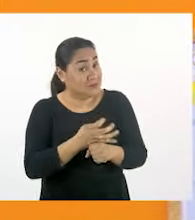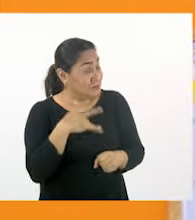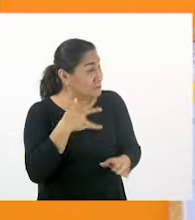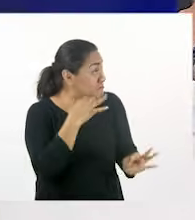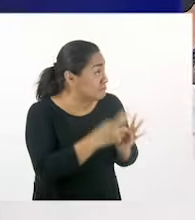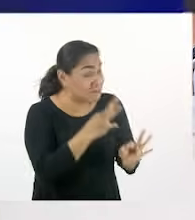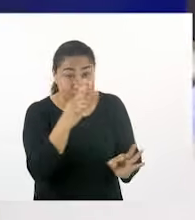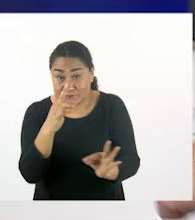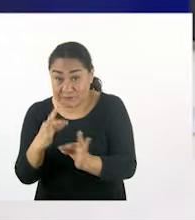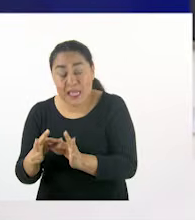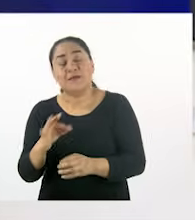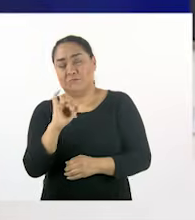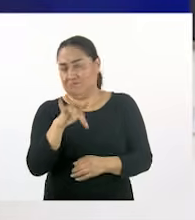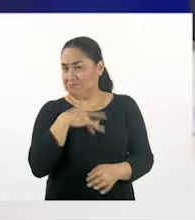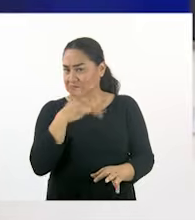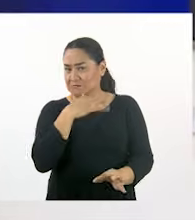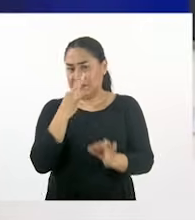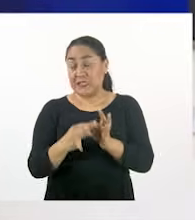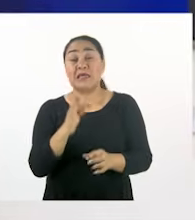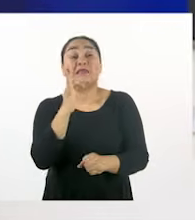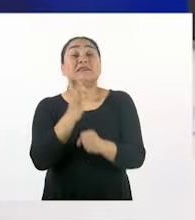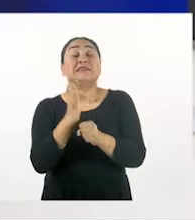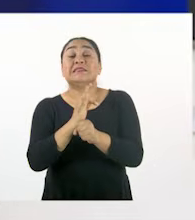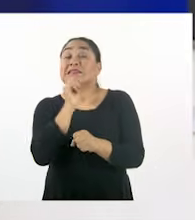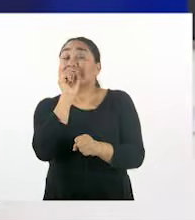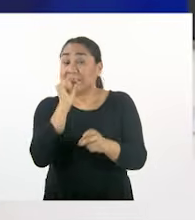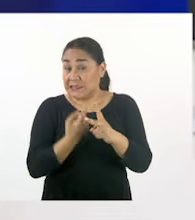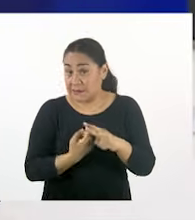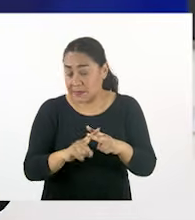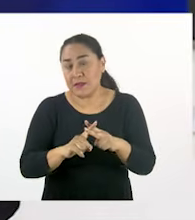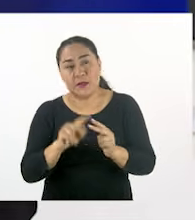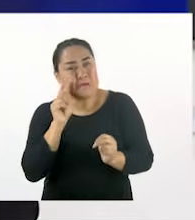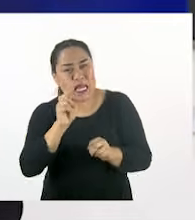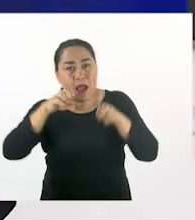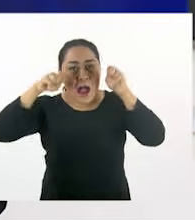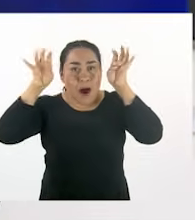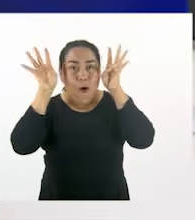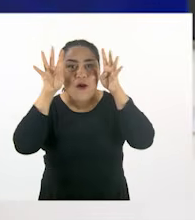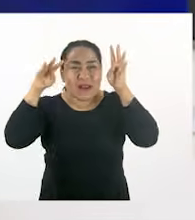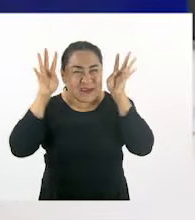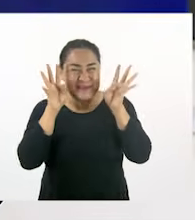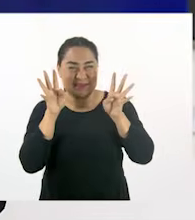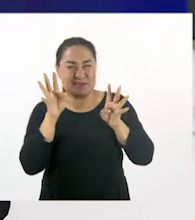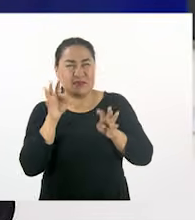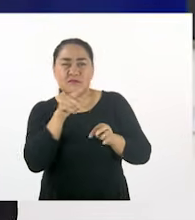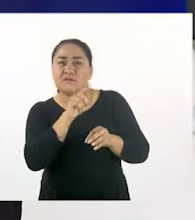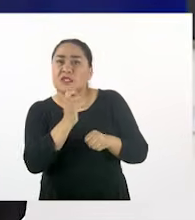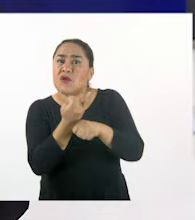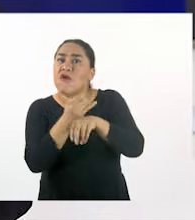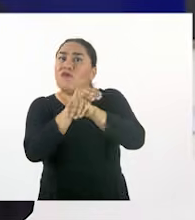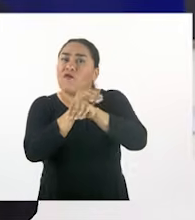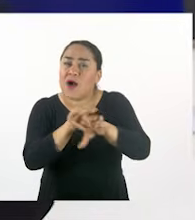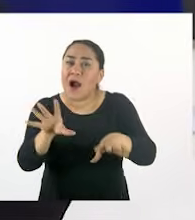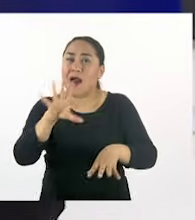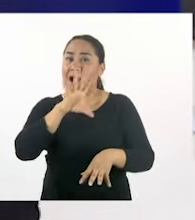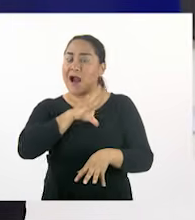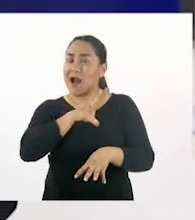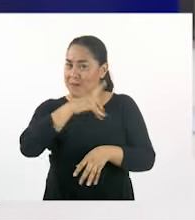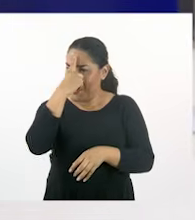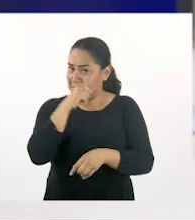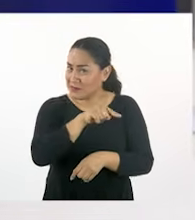listos, maestra? Estamos listos, pero antes de comenzar vamos a ver a Jolisto. ¿Qué información nos da?